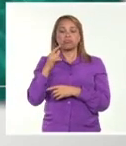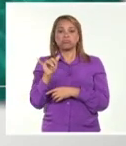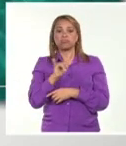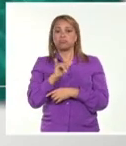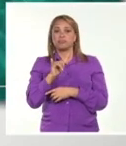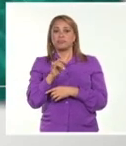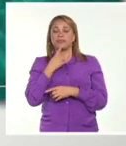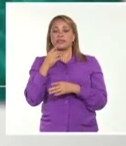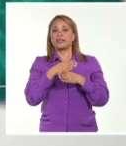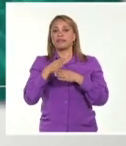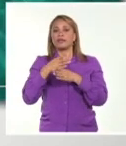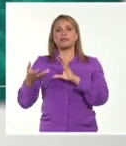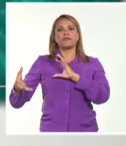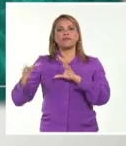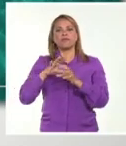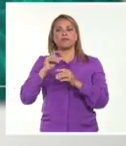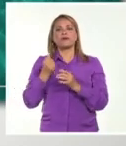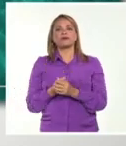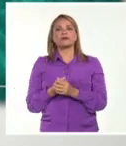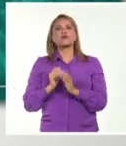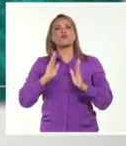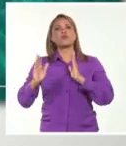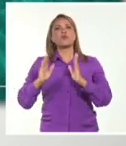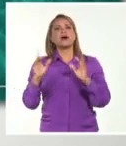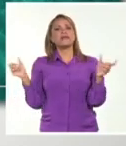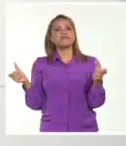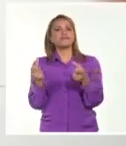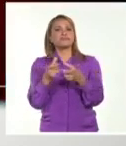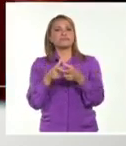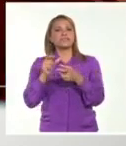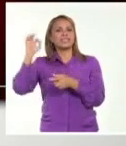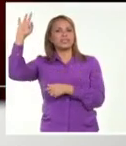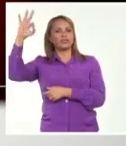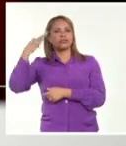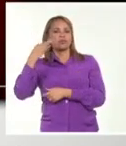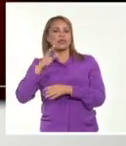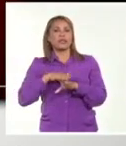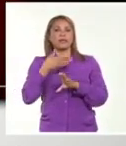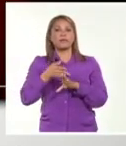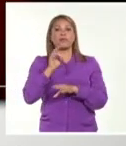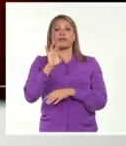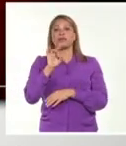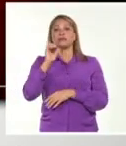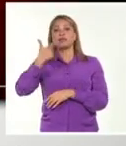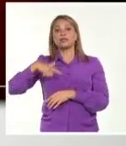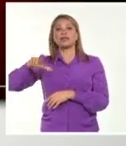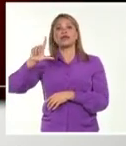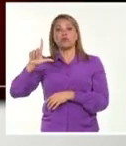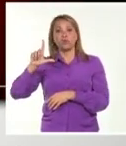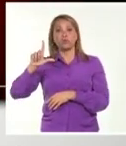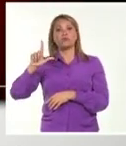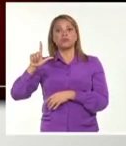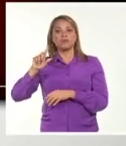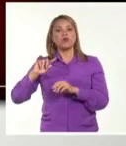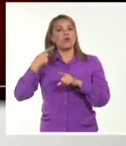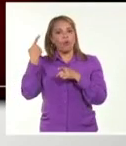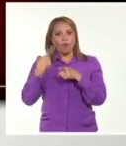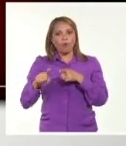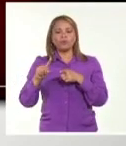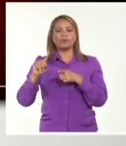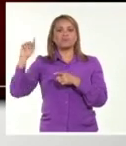partículas energéticas desde un área pequeña de la atmósfera del Sol. Luego, el 15 de julio, una de las fulguraciones